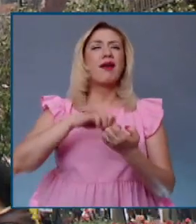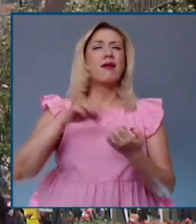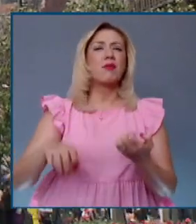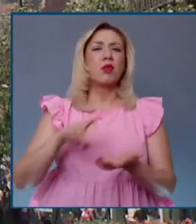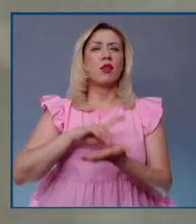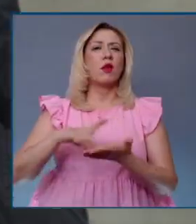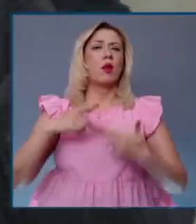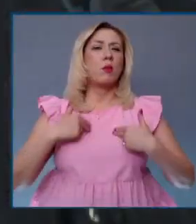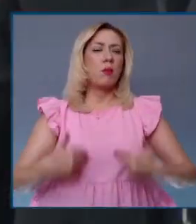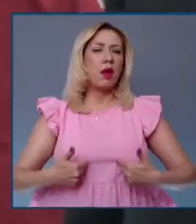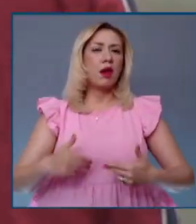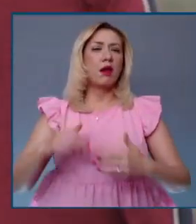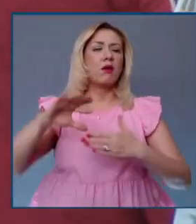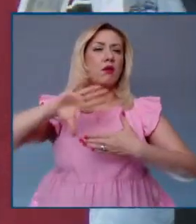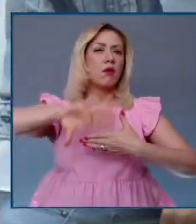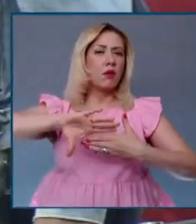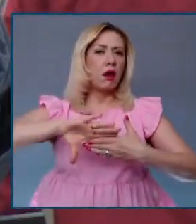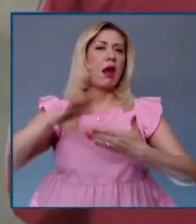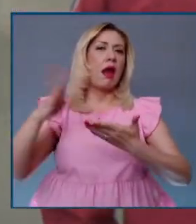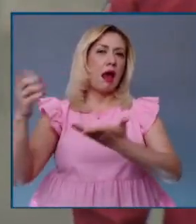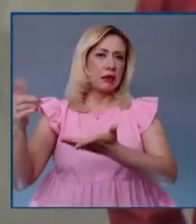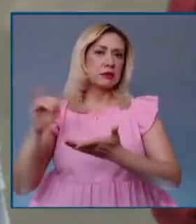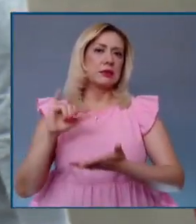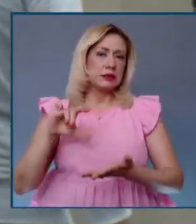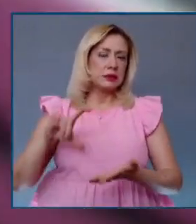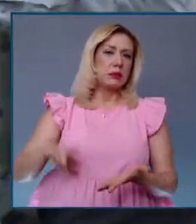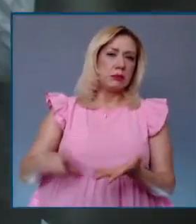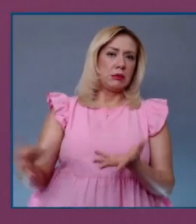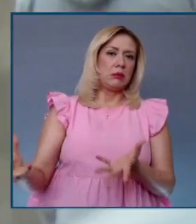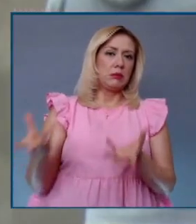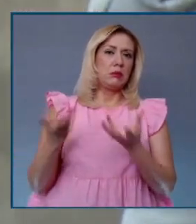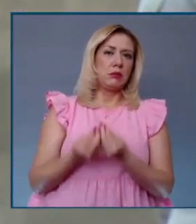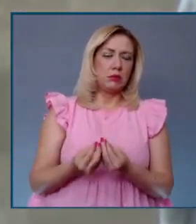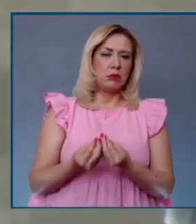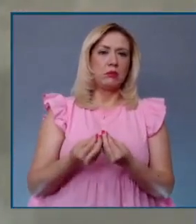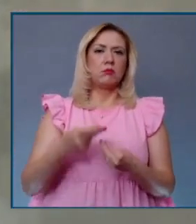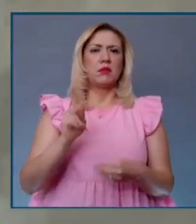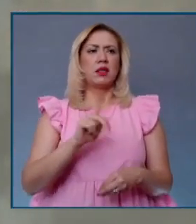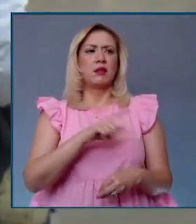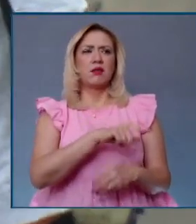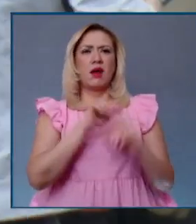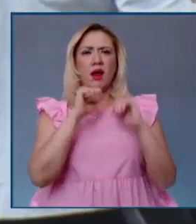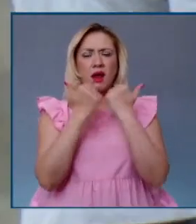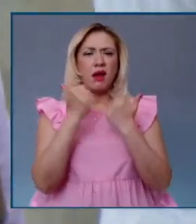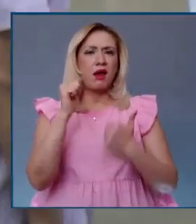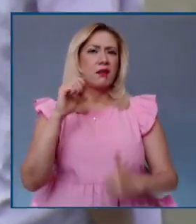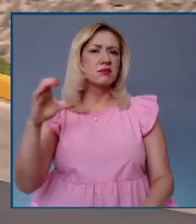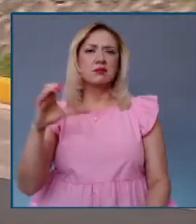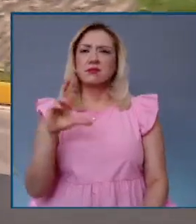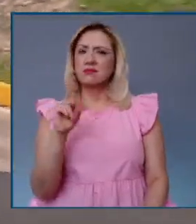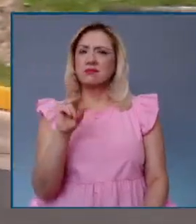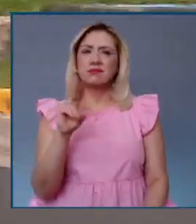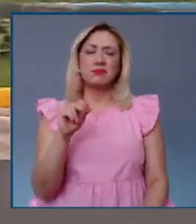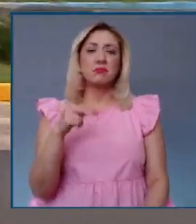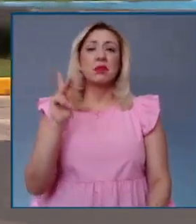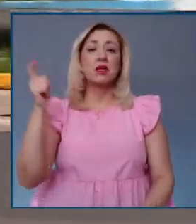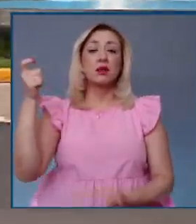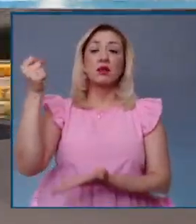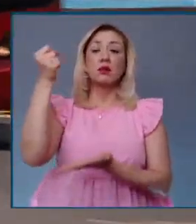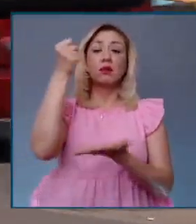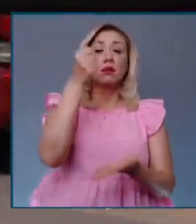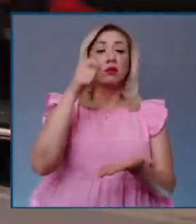de sanciones, tanto administrativas como penales, cuando reciben o manejan fondos públicos porque así lo establece la